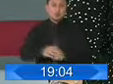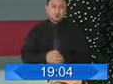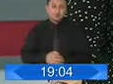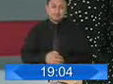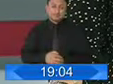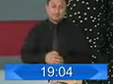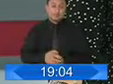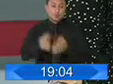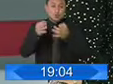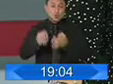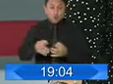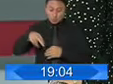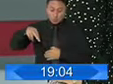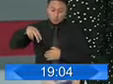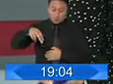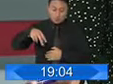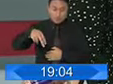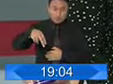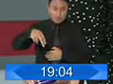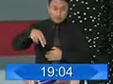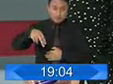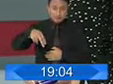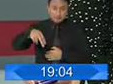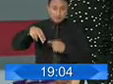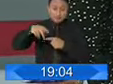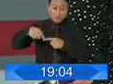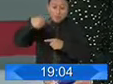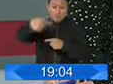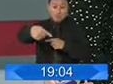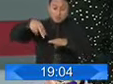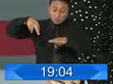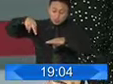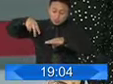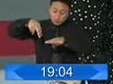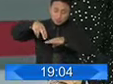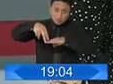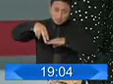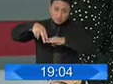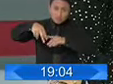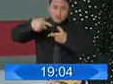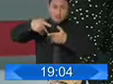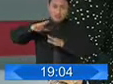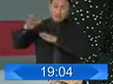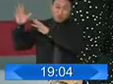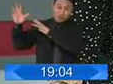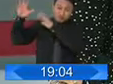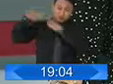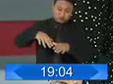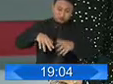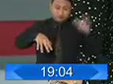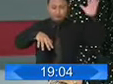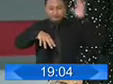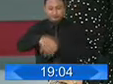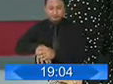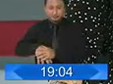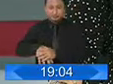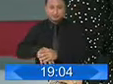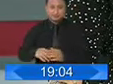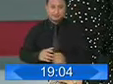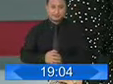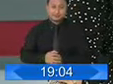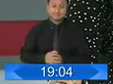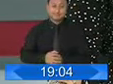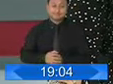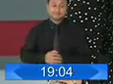edad. Al momento que el fallecido se decidía en llegar al otro lado de la vía, un deslave de gran magnitud lo sorprendió,